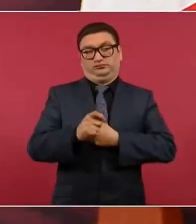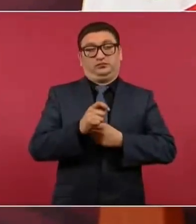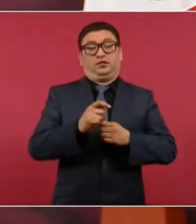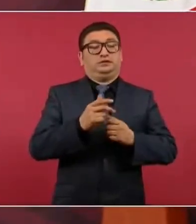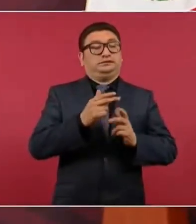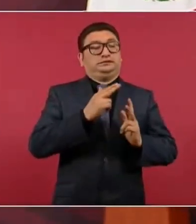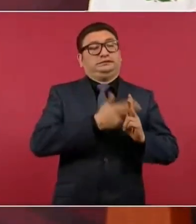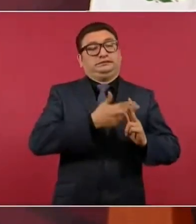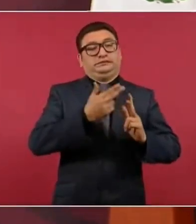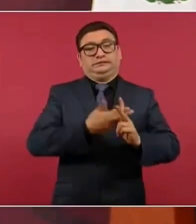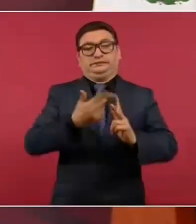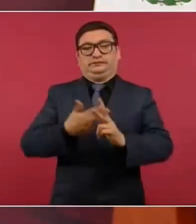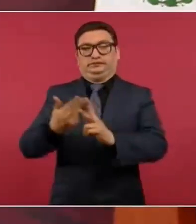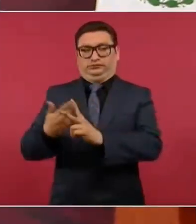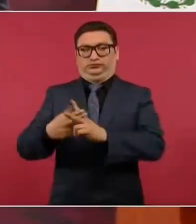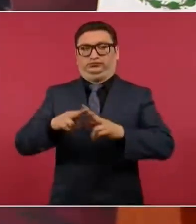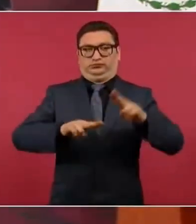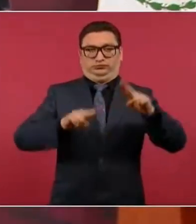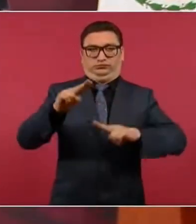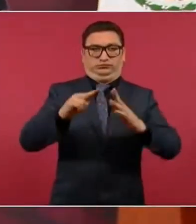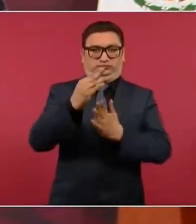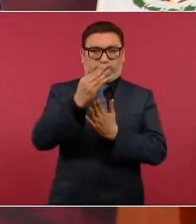homicidios que están bajando,